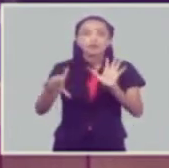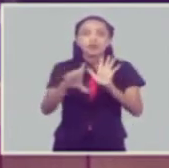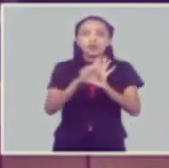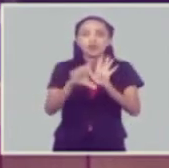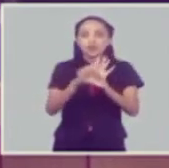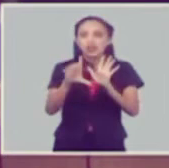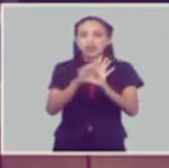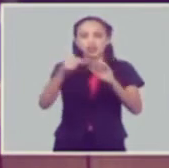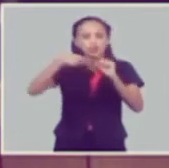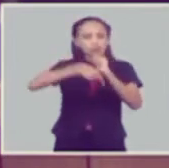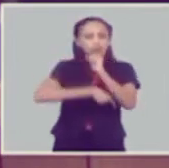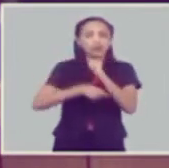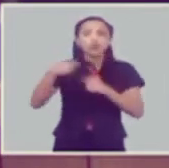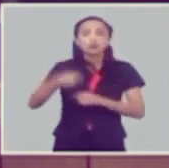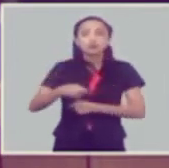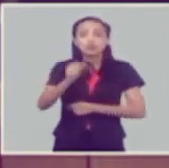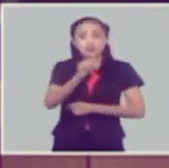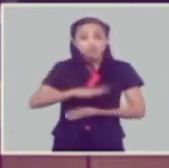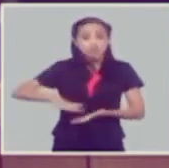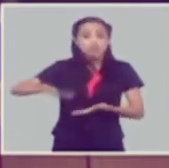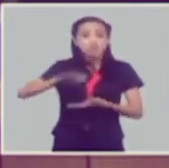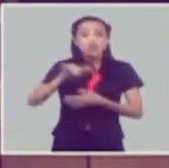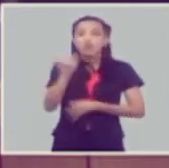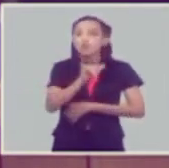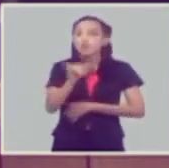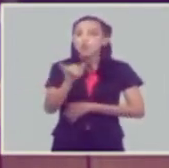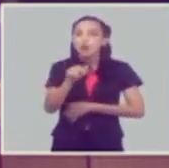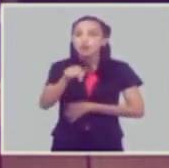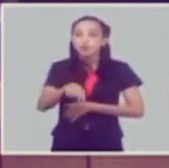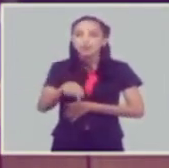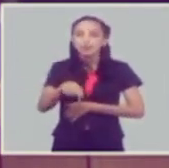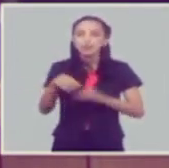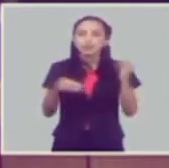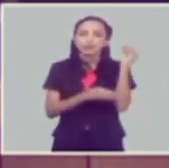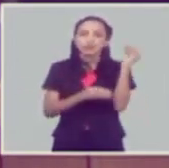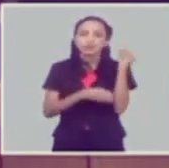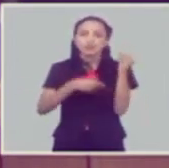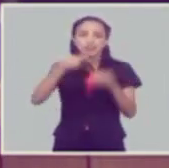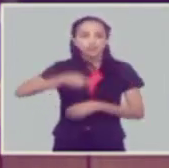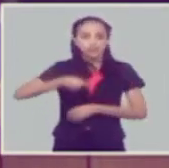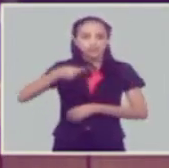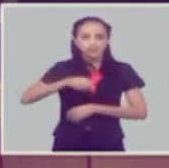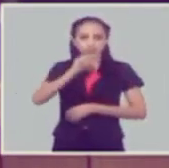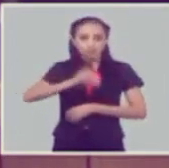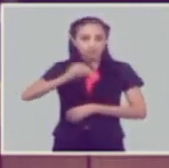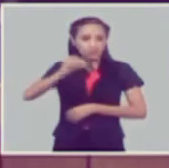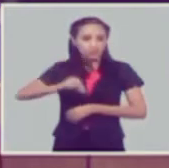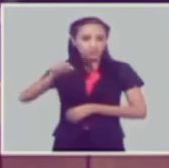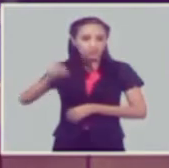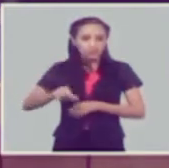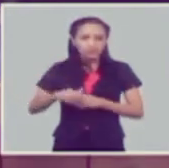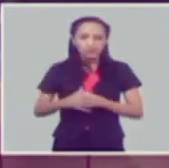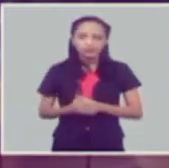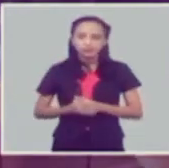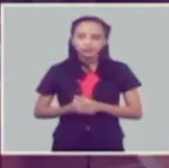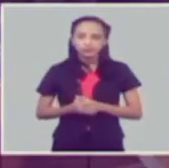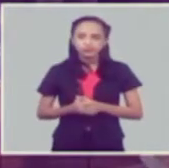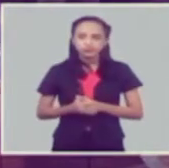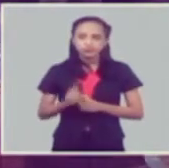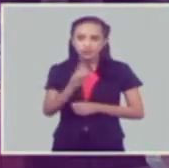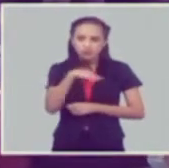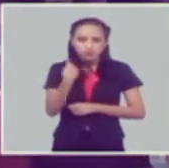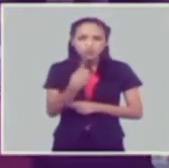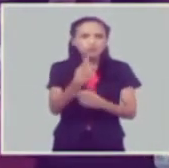orientadas a profundizar la justicia social y fortalecer el Estado de Derecho. Y exigiremos más